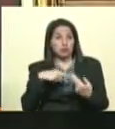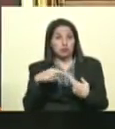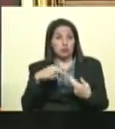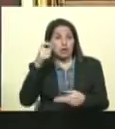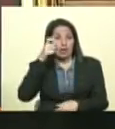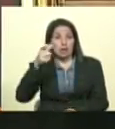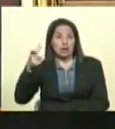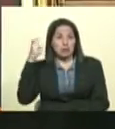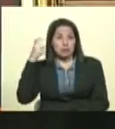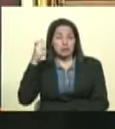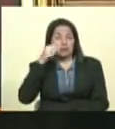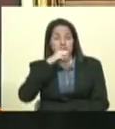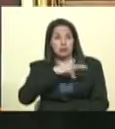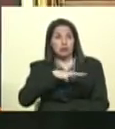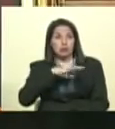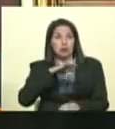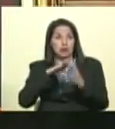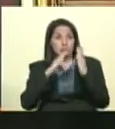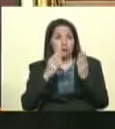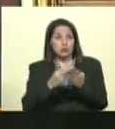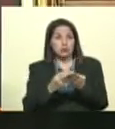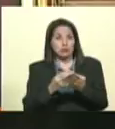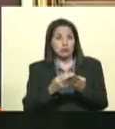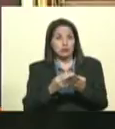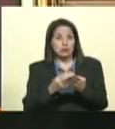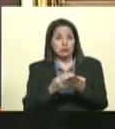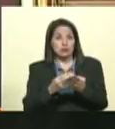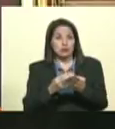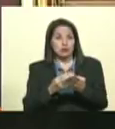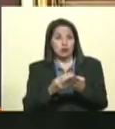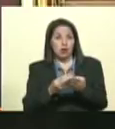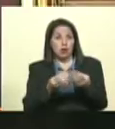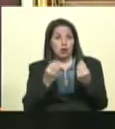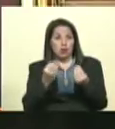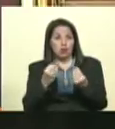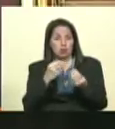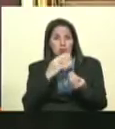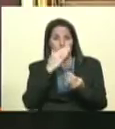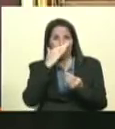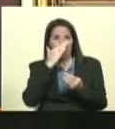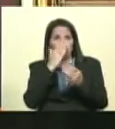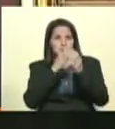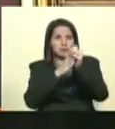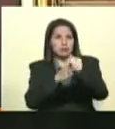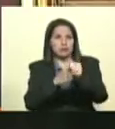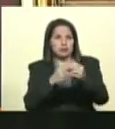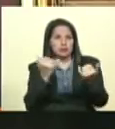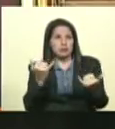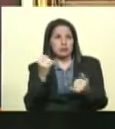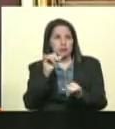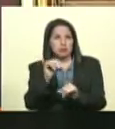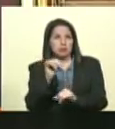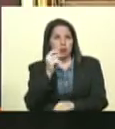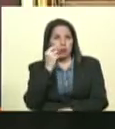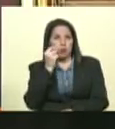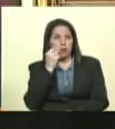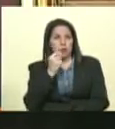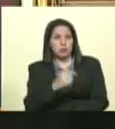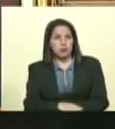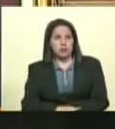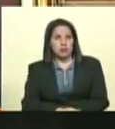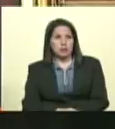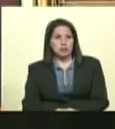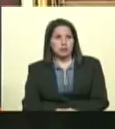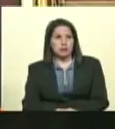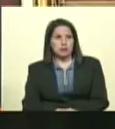de la historia de la humanidad, la Revolución Rusa encabezada por Vladimir Ilich Ulyanov Lenin y por León Trotsky,